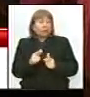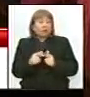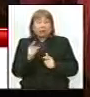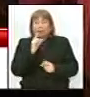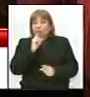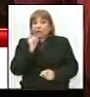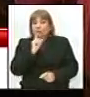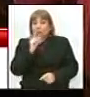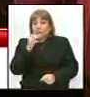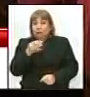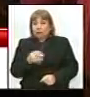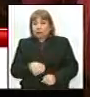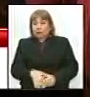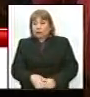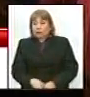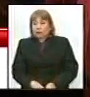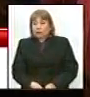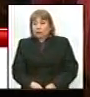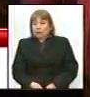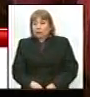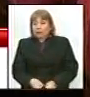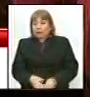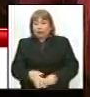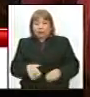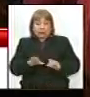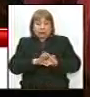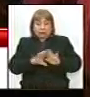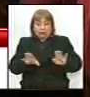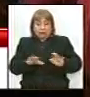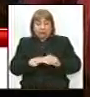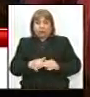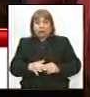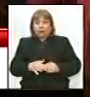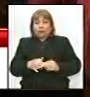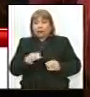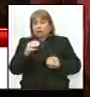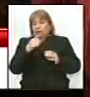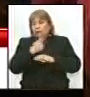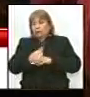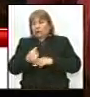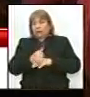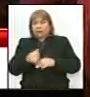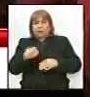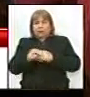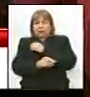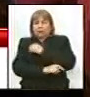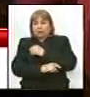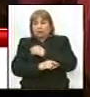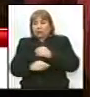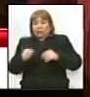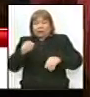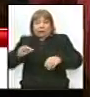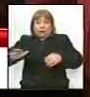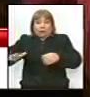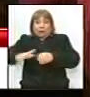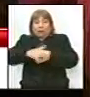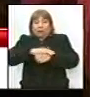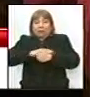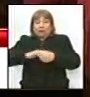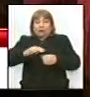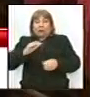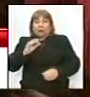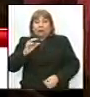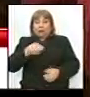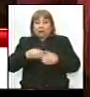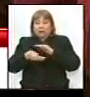verdad lo que se dice el día de hoy con esto estamos haciendo un grave daño al país que con esto estamos blindando a la corrupción